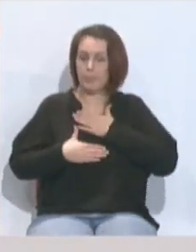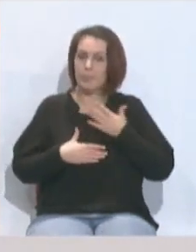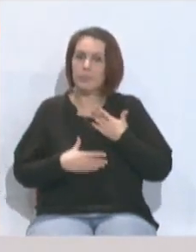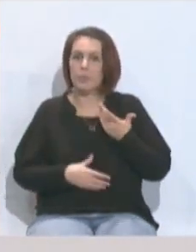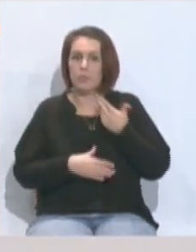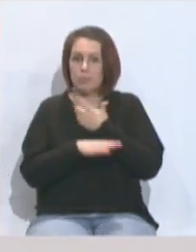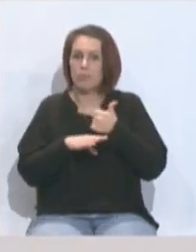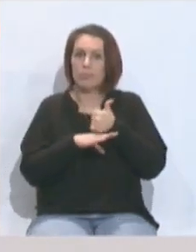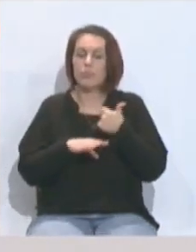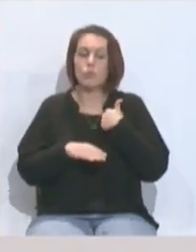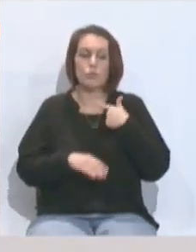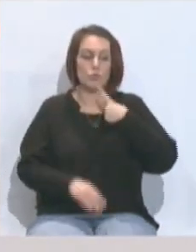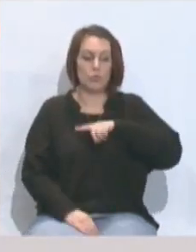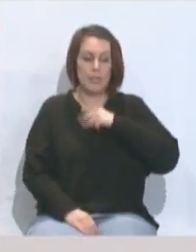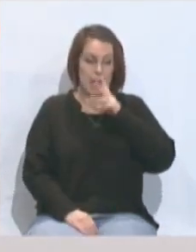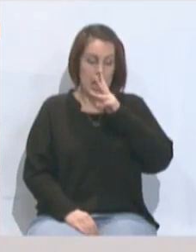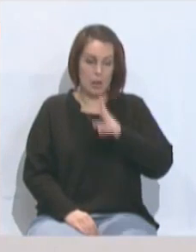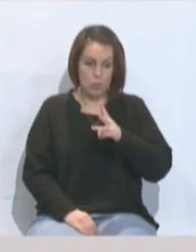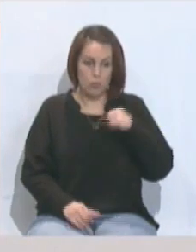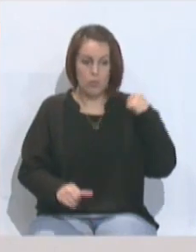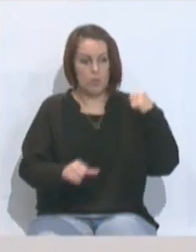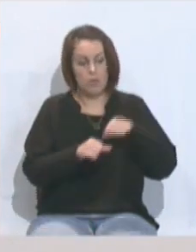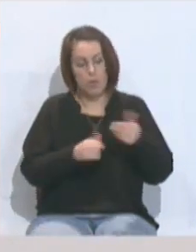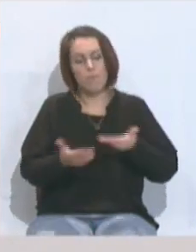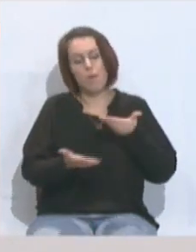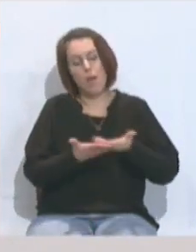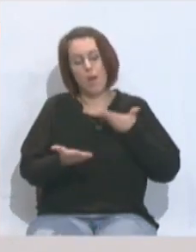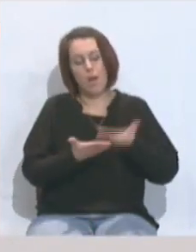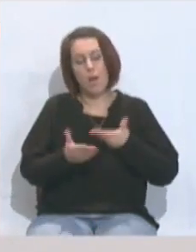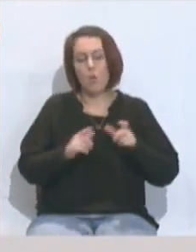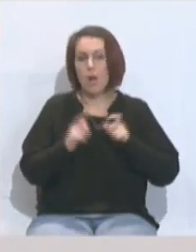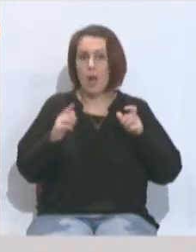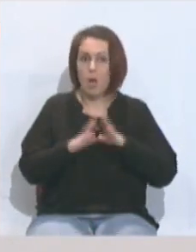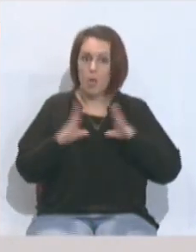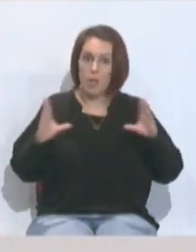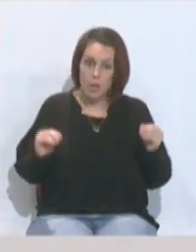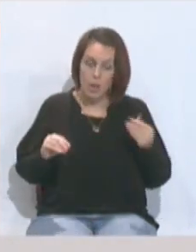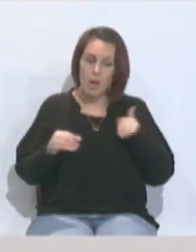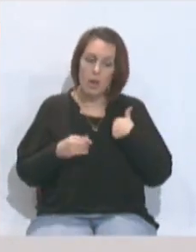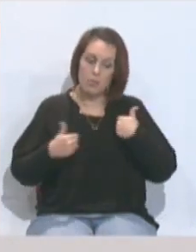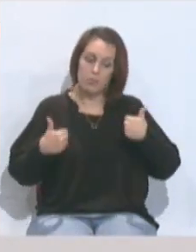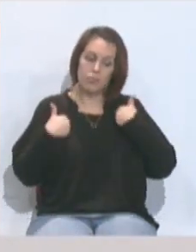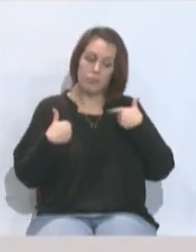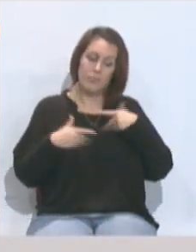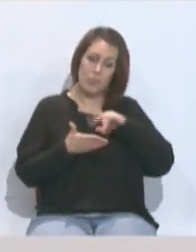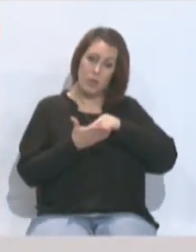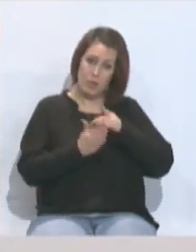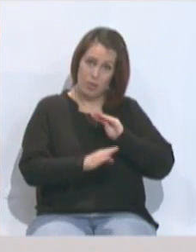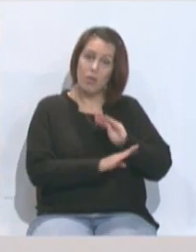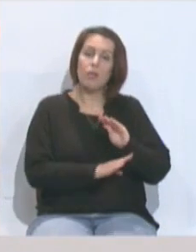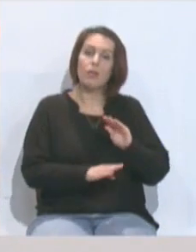puedo decir es que llevamos 3 años pidiendo que la Junta de Andalucía asuma la financiación de este